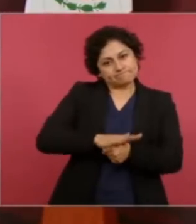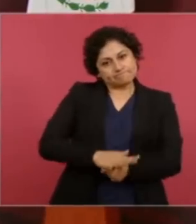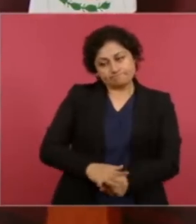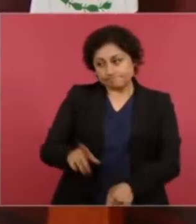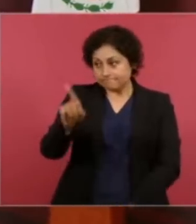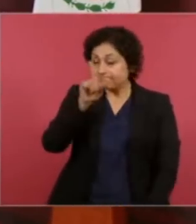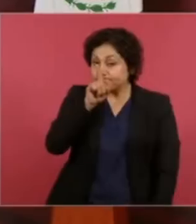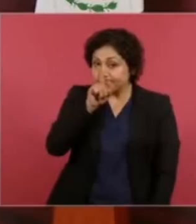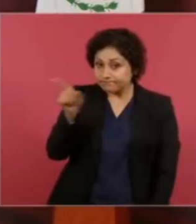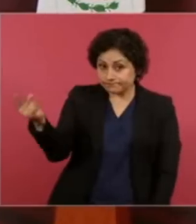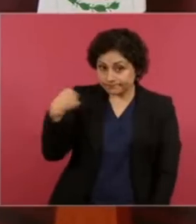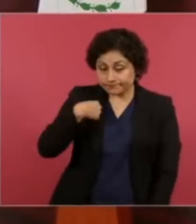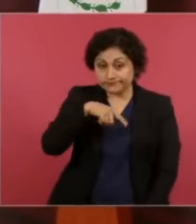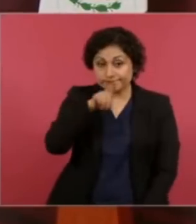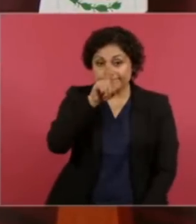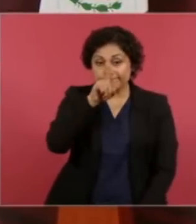es porque